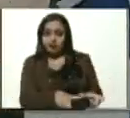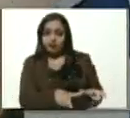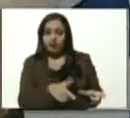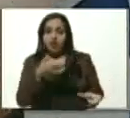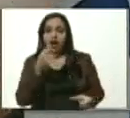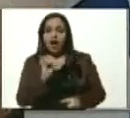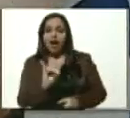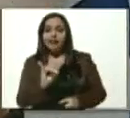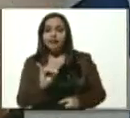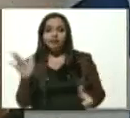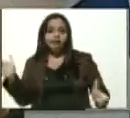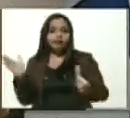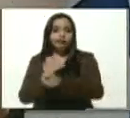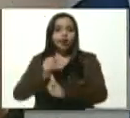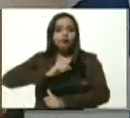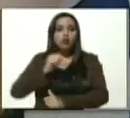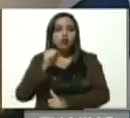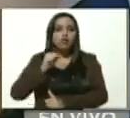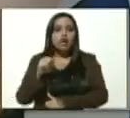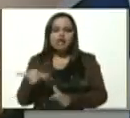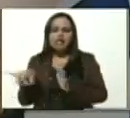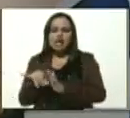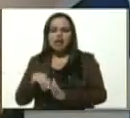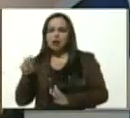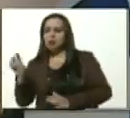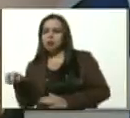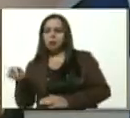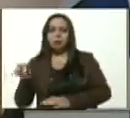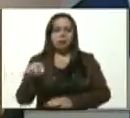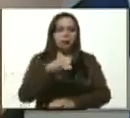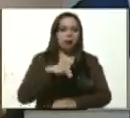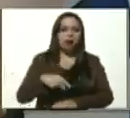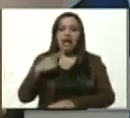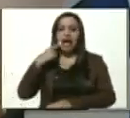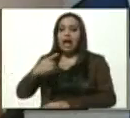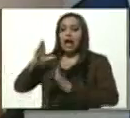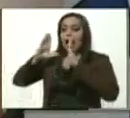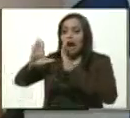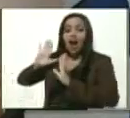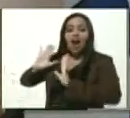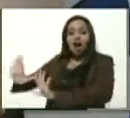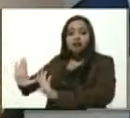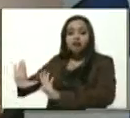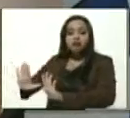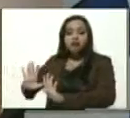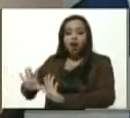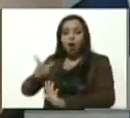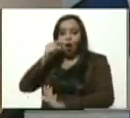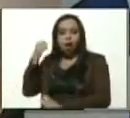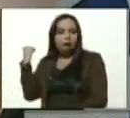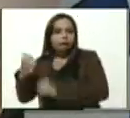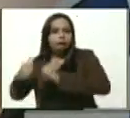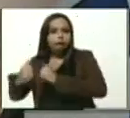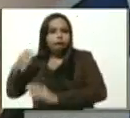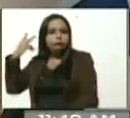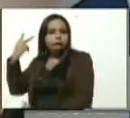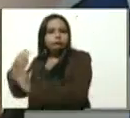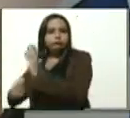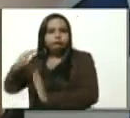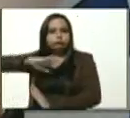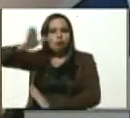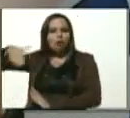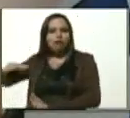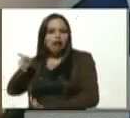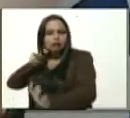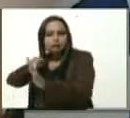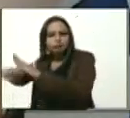en las inmediaciones de los almacenes y al dársele la voz de alto huyó fue aprehendido en una zona montañosa donde se